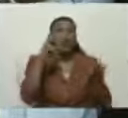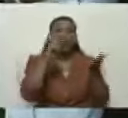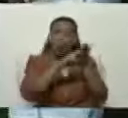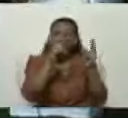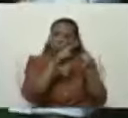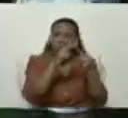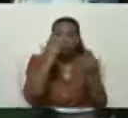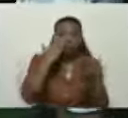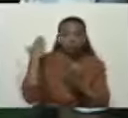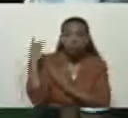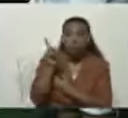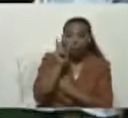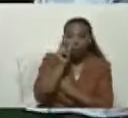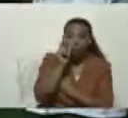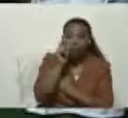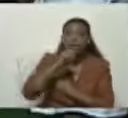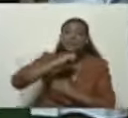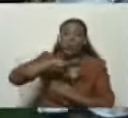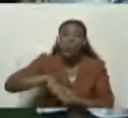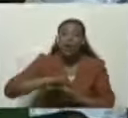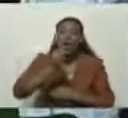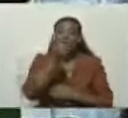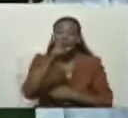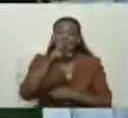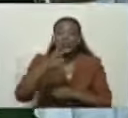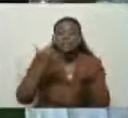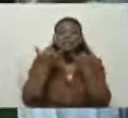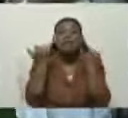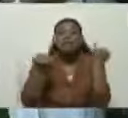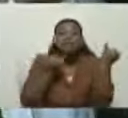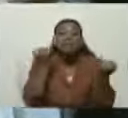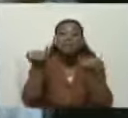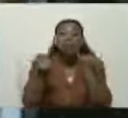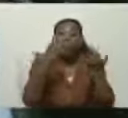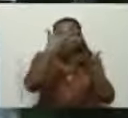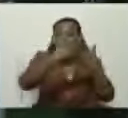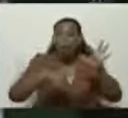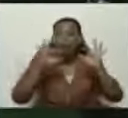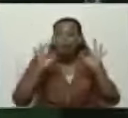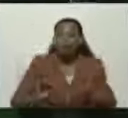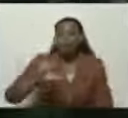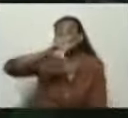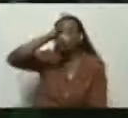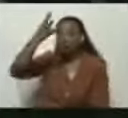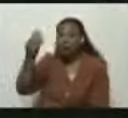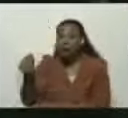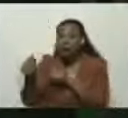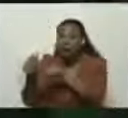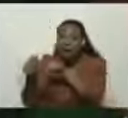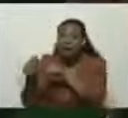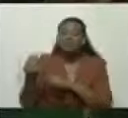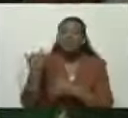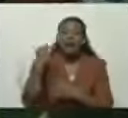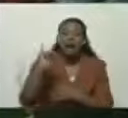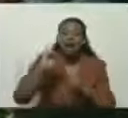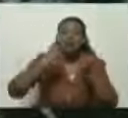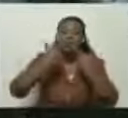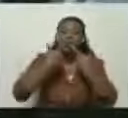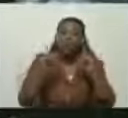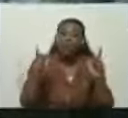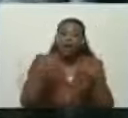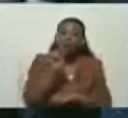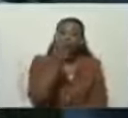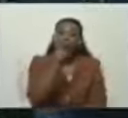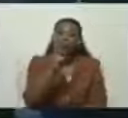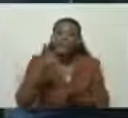que nos traen en sus 12 lenguas oficiales los hermanos de Sudáfrica. Vamos también a invitar a